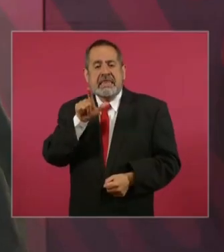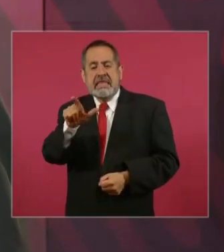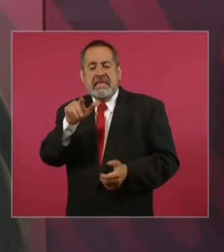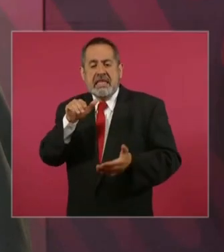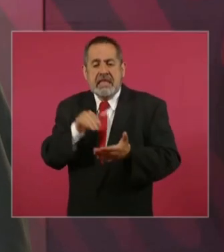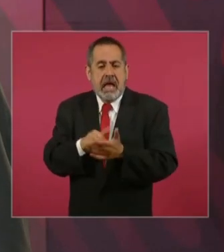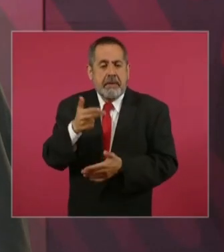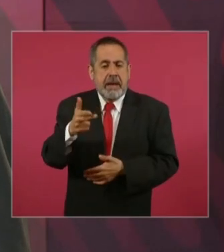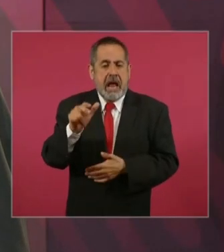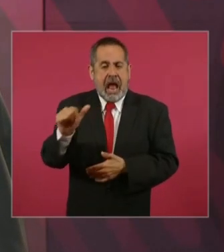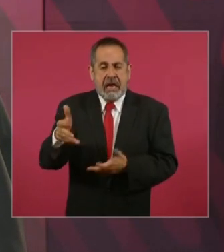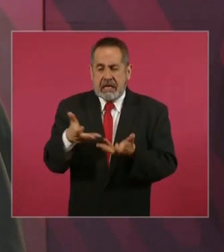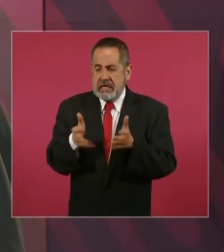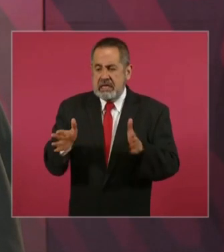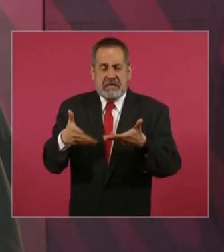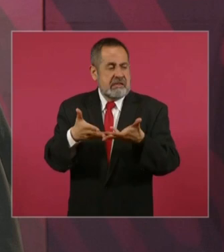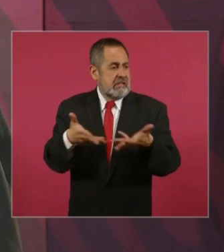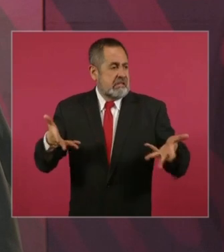17,000